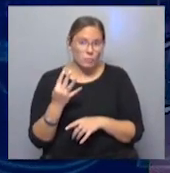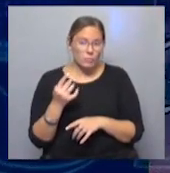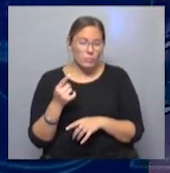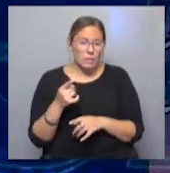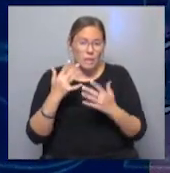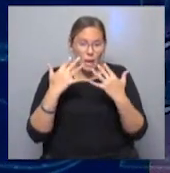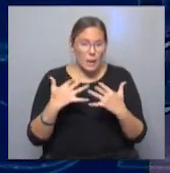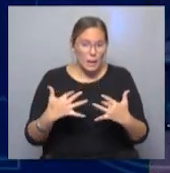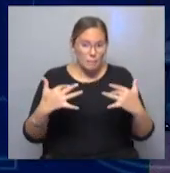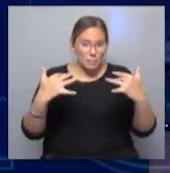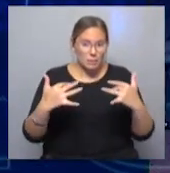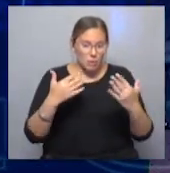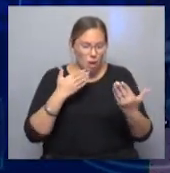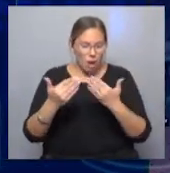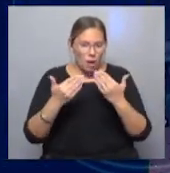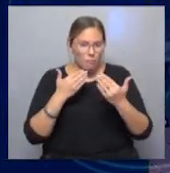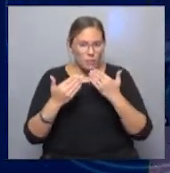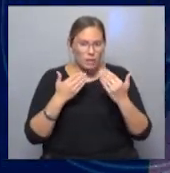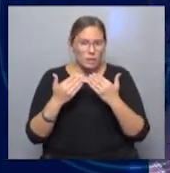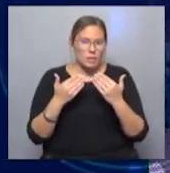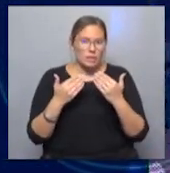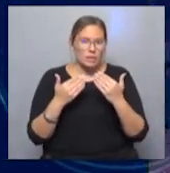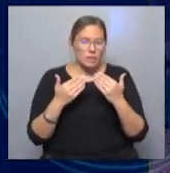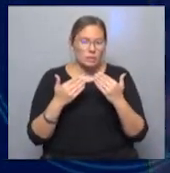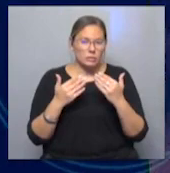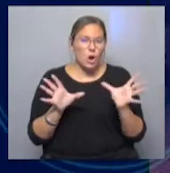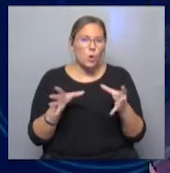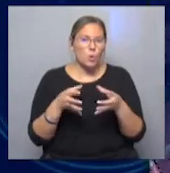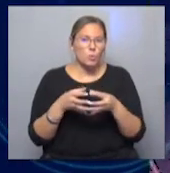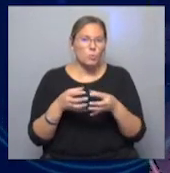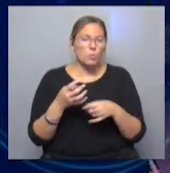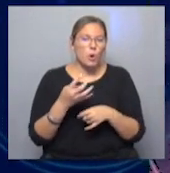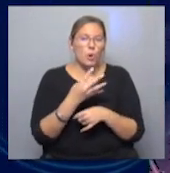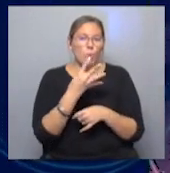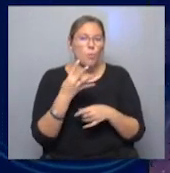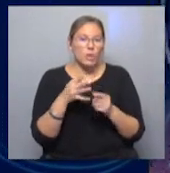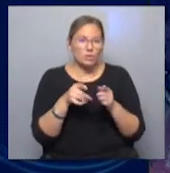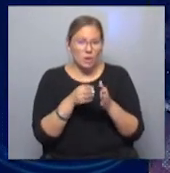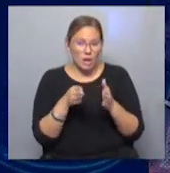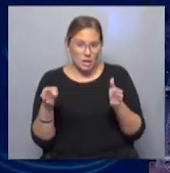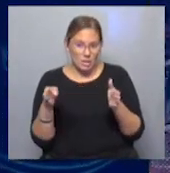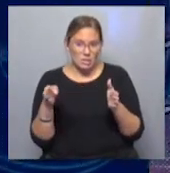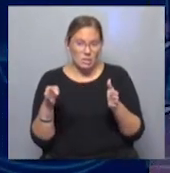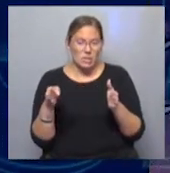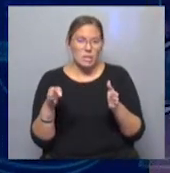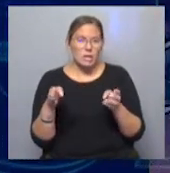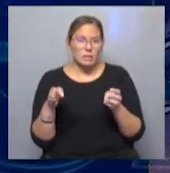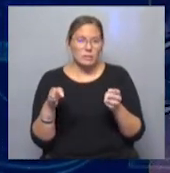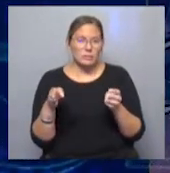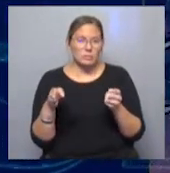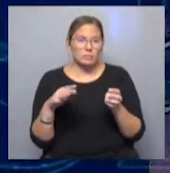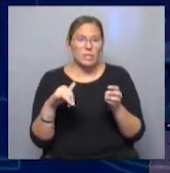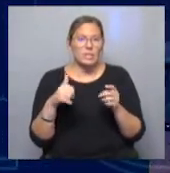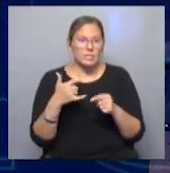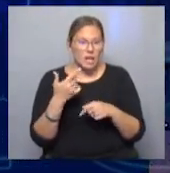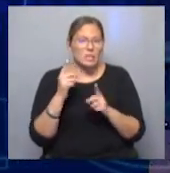el espectáculo del que vamos a hablar es del grupo Cuatro en Línea. Que bueno, ya